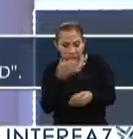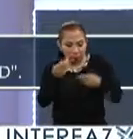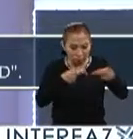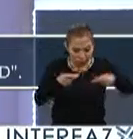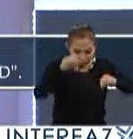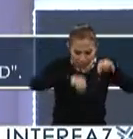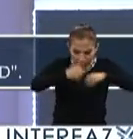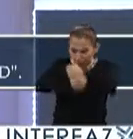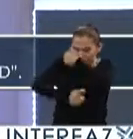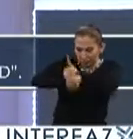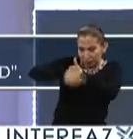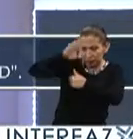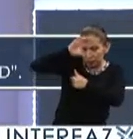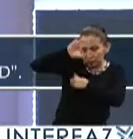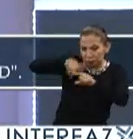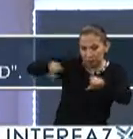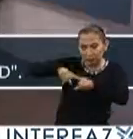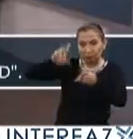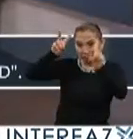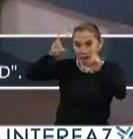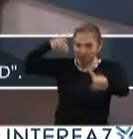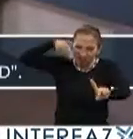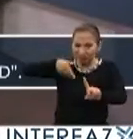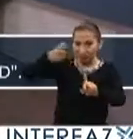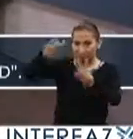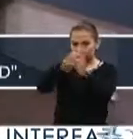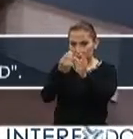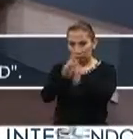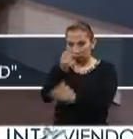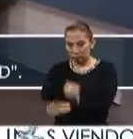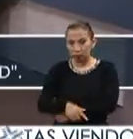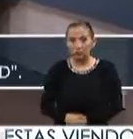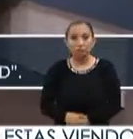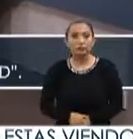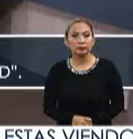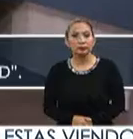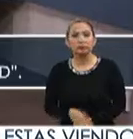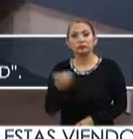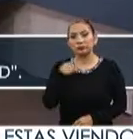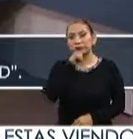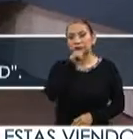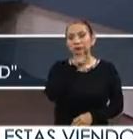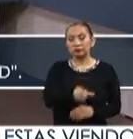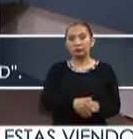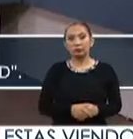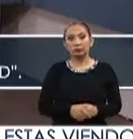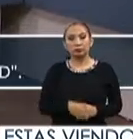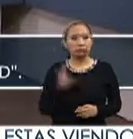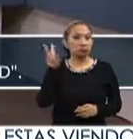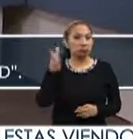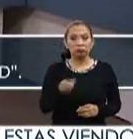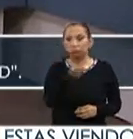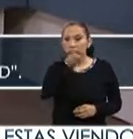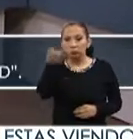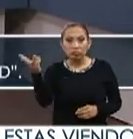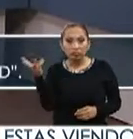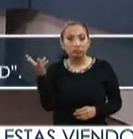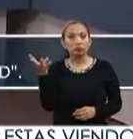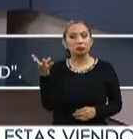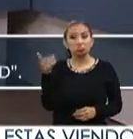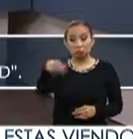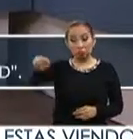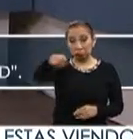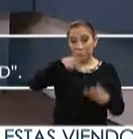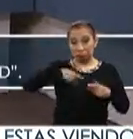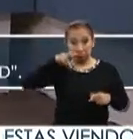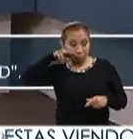desarrollar la competencia intercultural, que es como el tema central del curso. Y pues bueno, en realidad cualquiera que